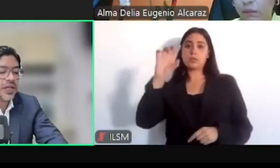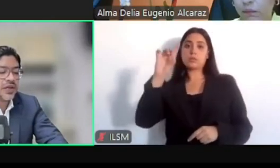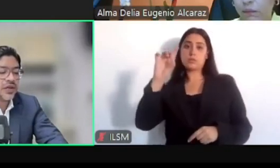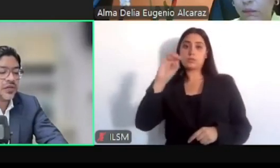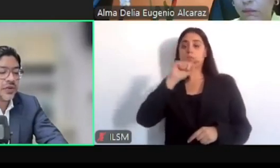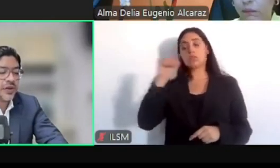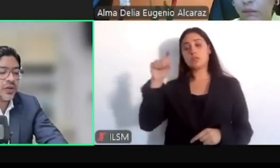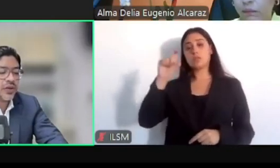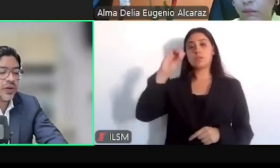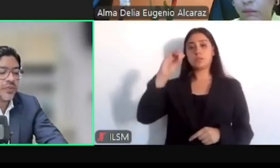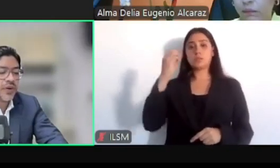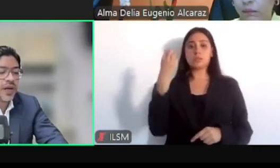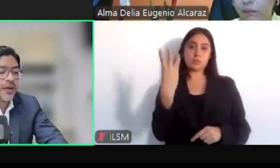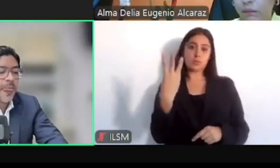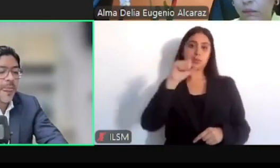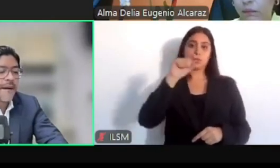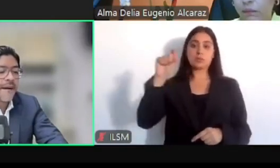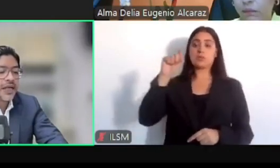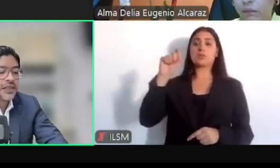30-03-2021